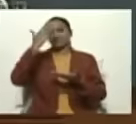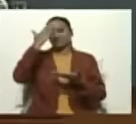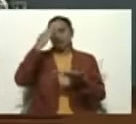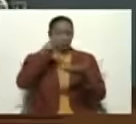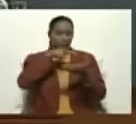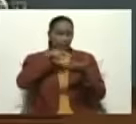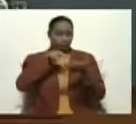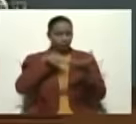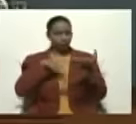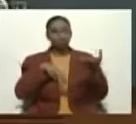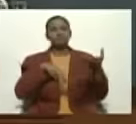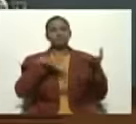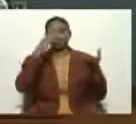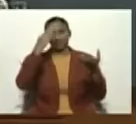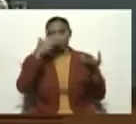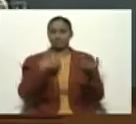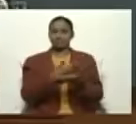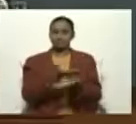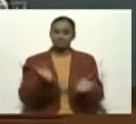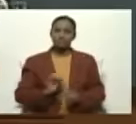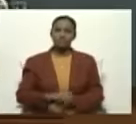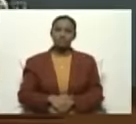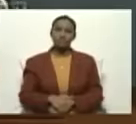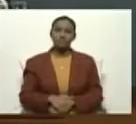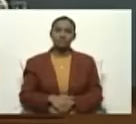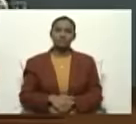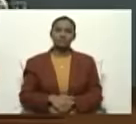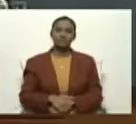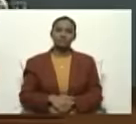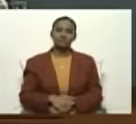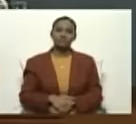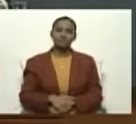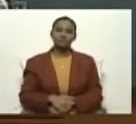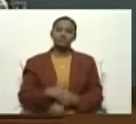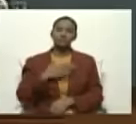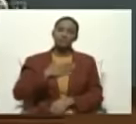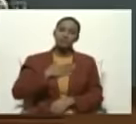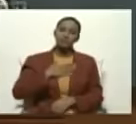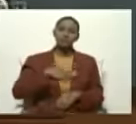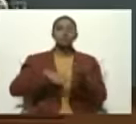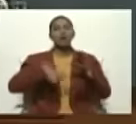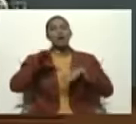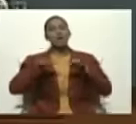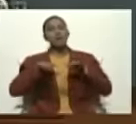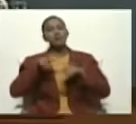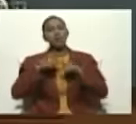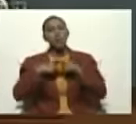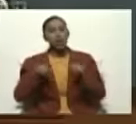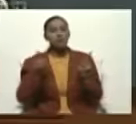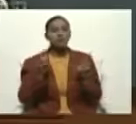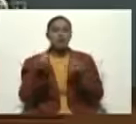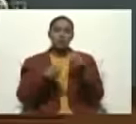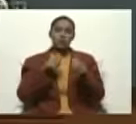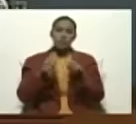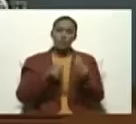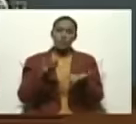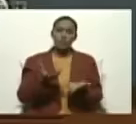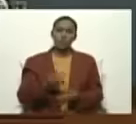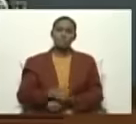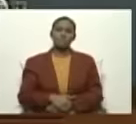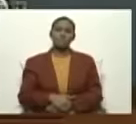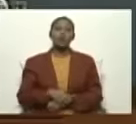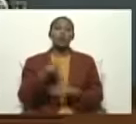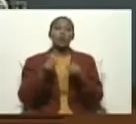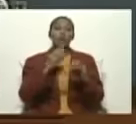da muy bien con todos ustedes. Nosotros quizás lo hacemos de otras maneras, pero también de eso tenemos que aprender cómo tenemos